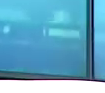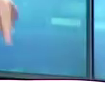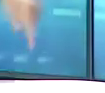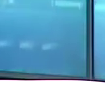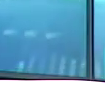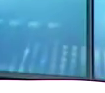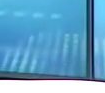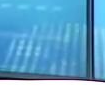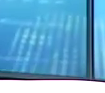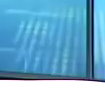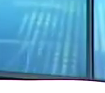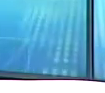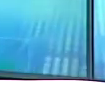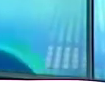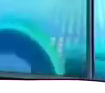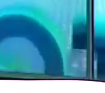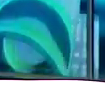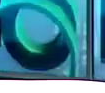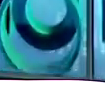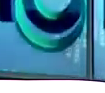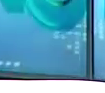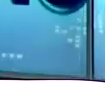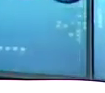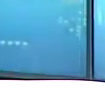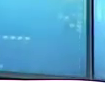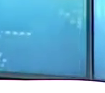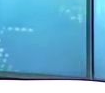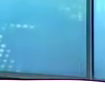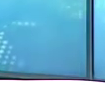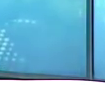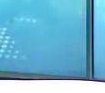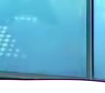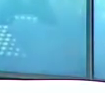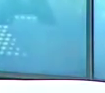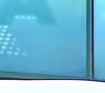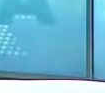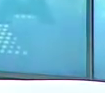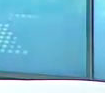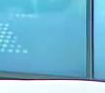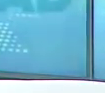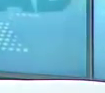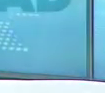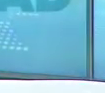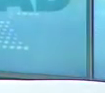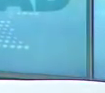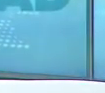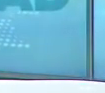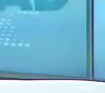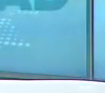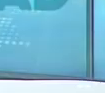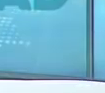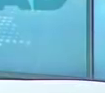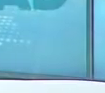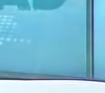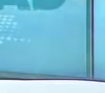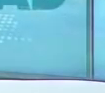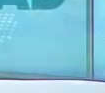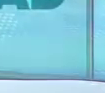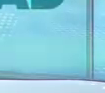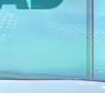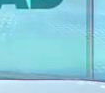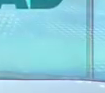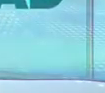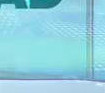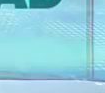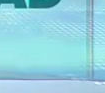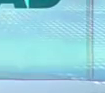deja pasar hacia el otro lado, o la Víctor Emilio Estrada o la Pérez Concha, ya cierran el flujo de vehicular por la Pérez Concha, ¿por